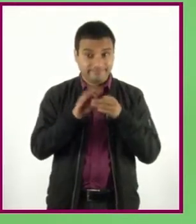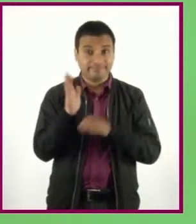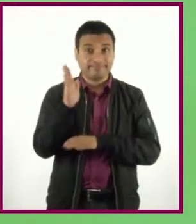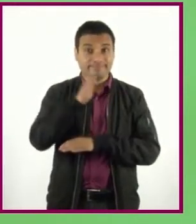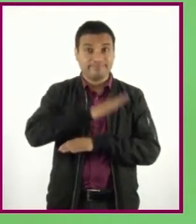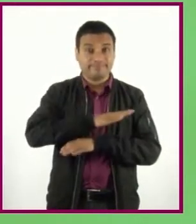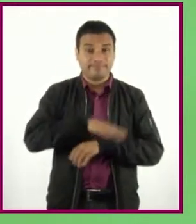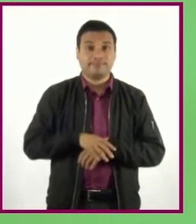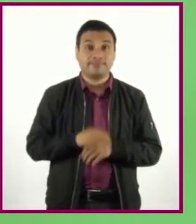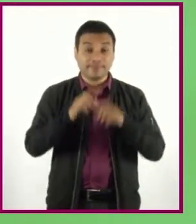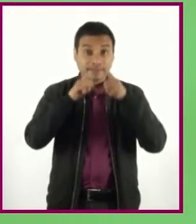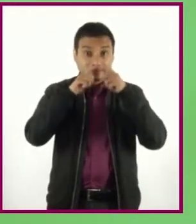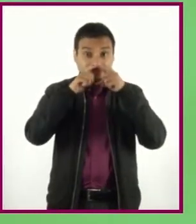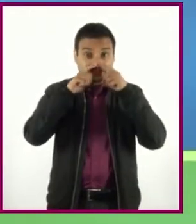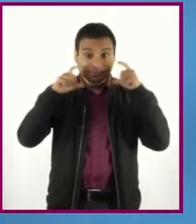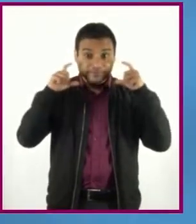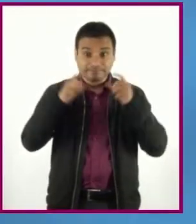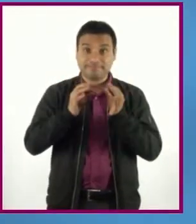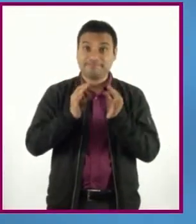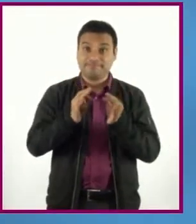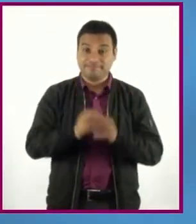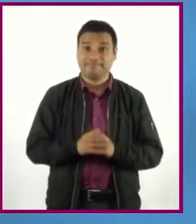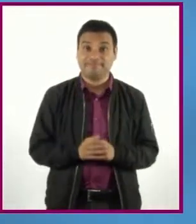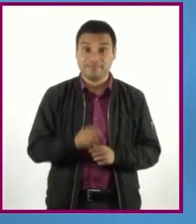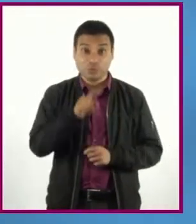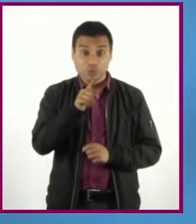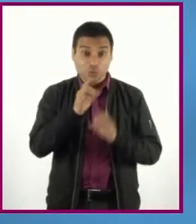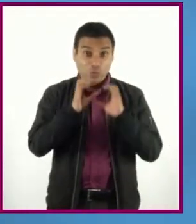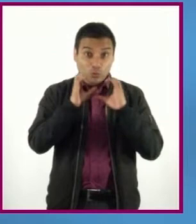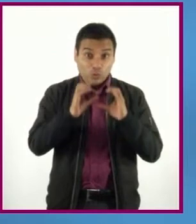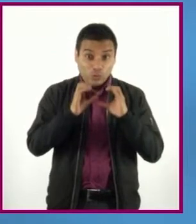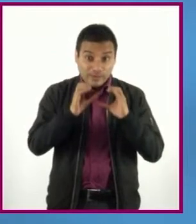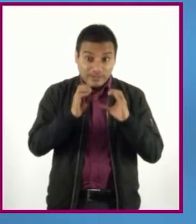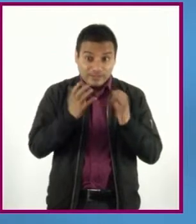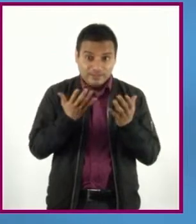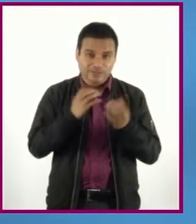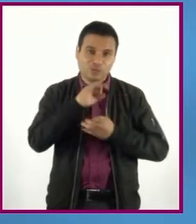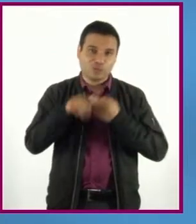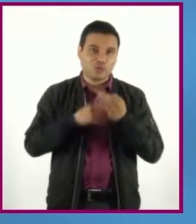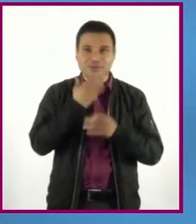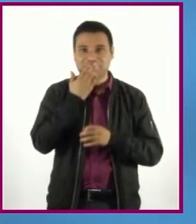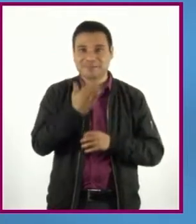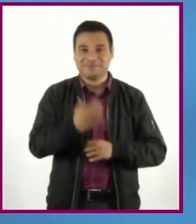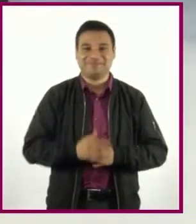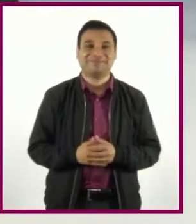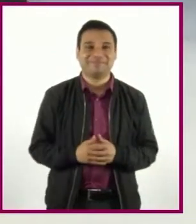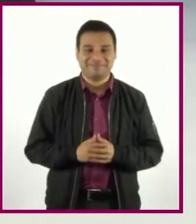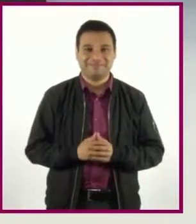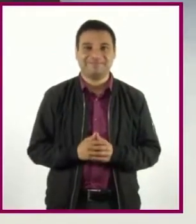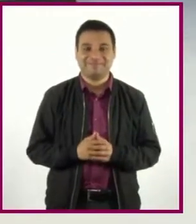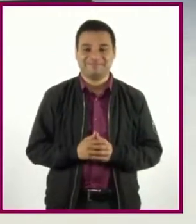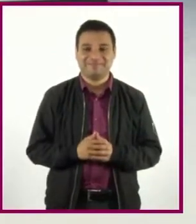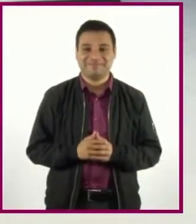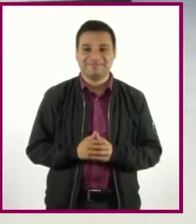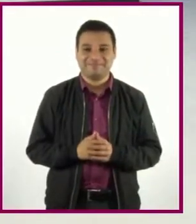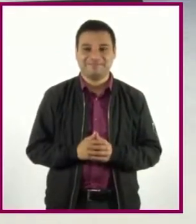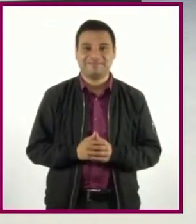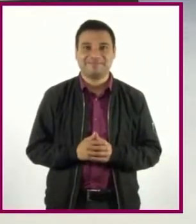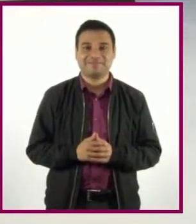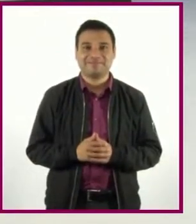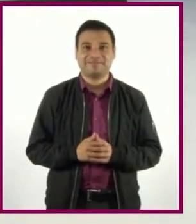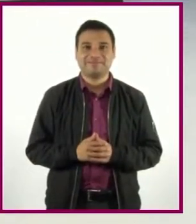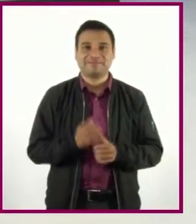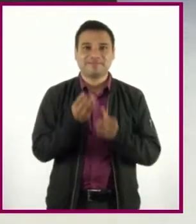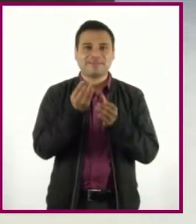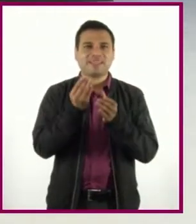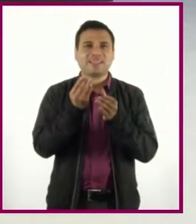el cubrebocas de manera correcta. Al cuidarnos nosotros mismos, cuidamos a los demás. El propósito